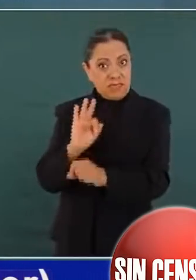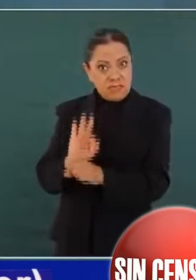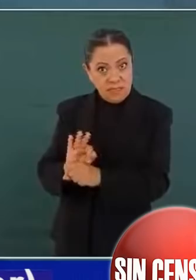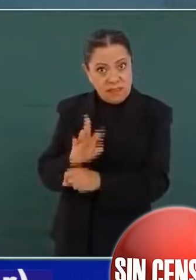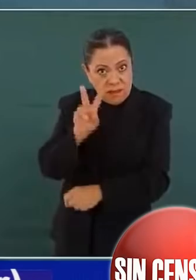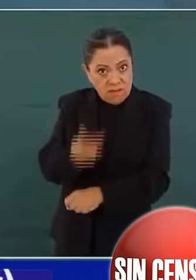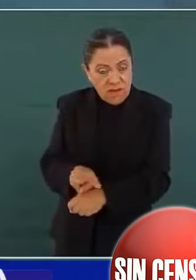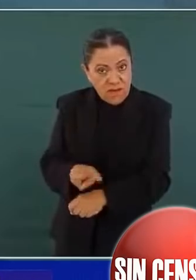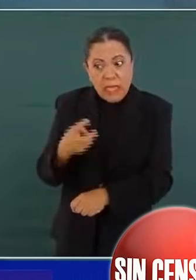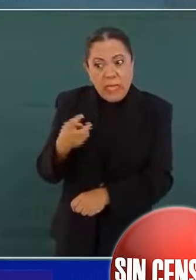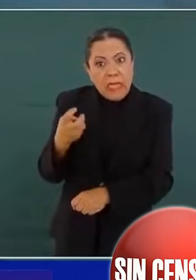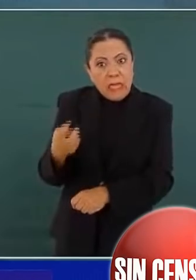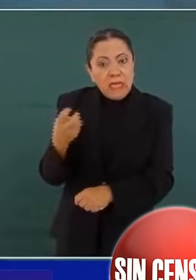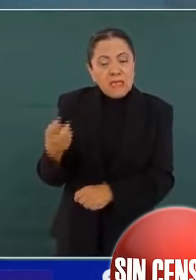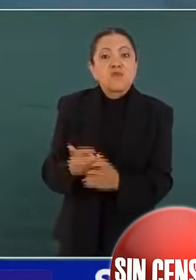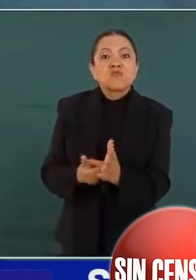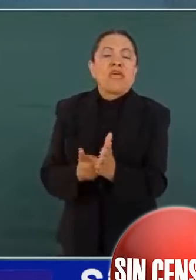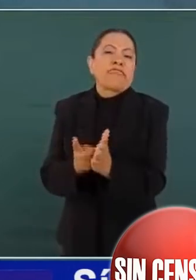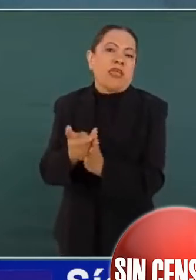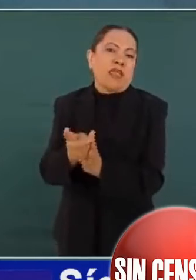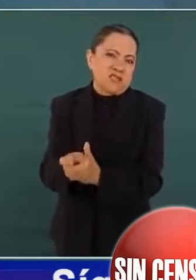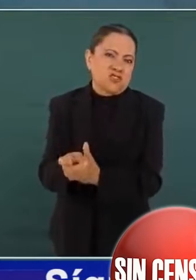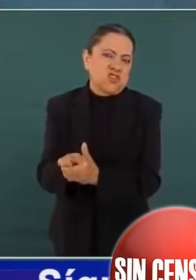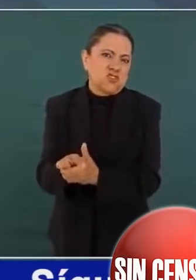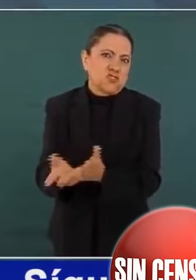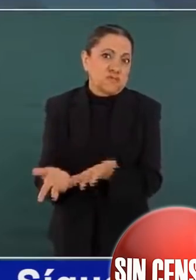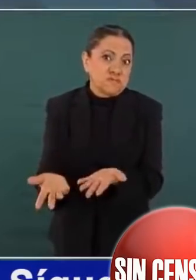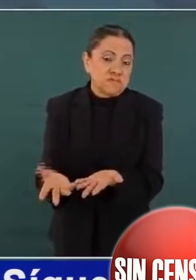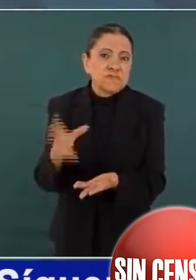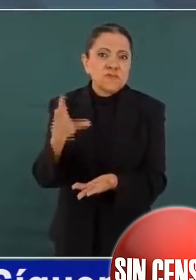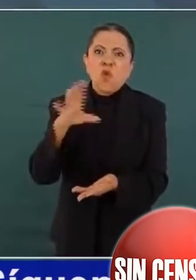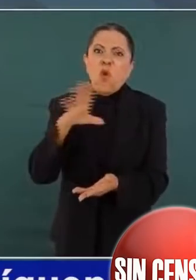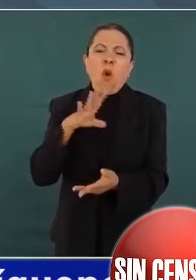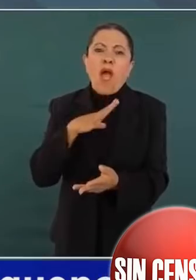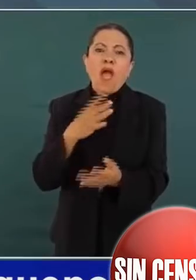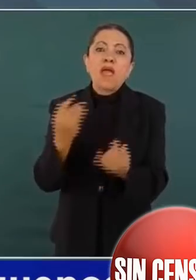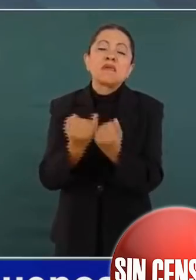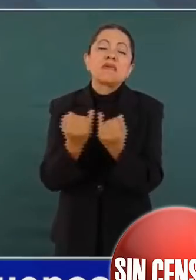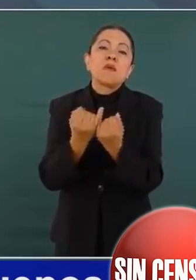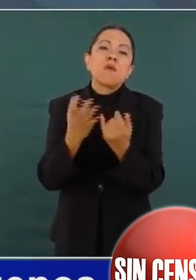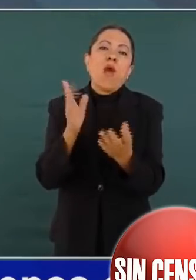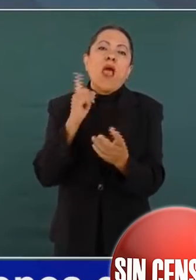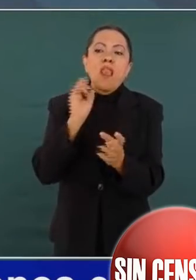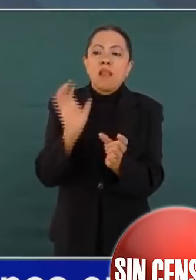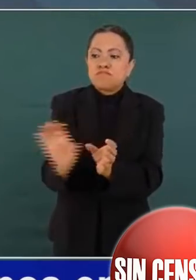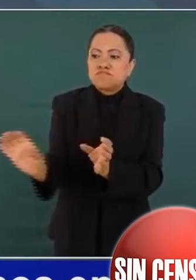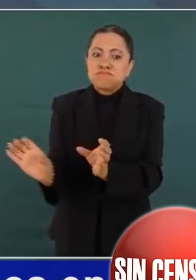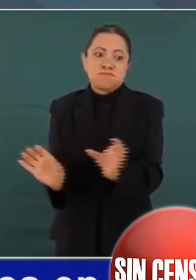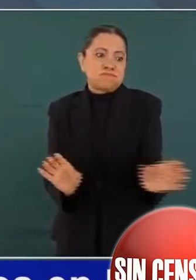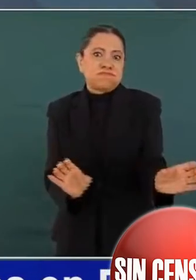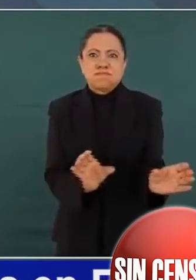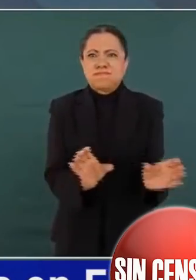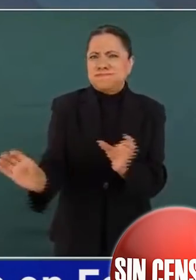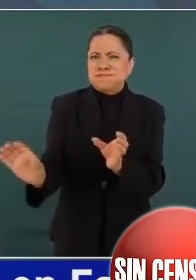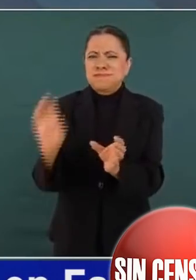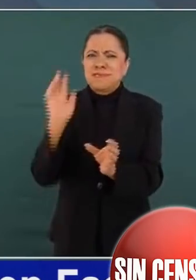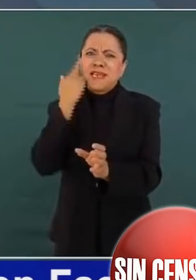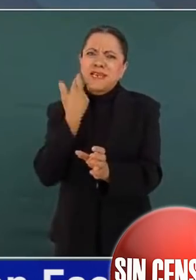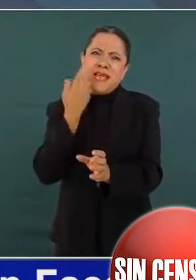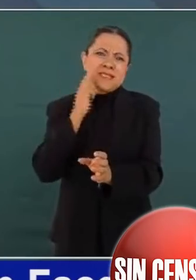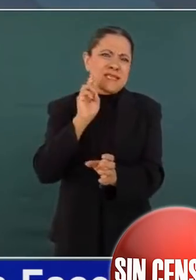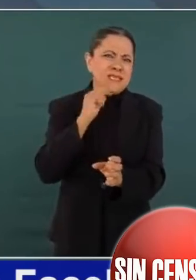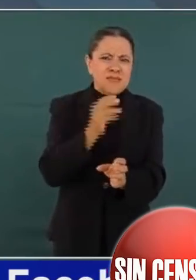estos derechos, el que no haya clasismo, el que no haya racismo, el que no